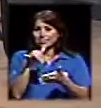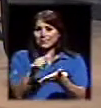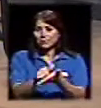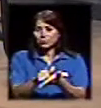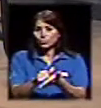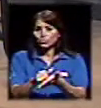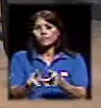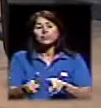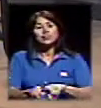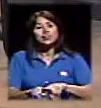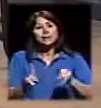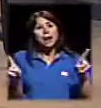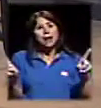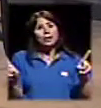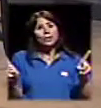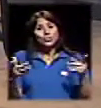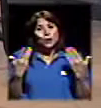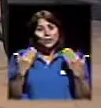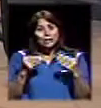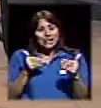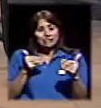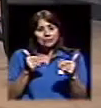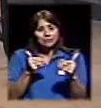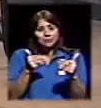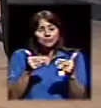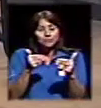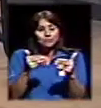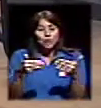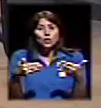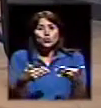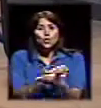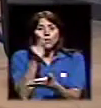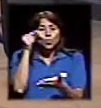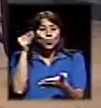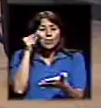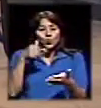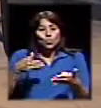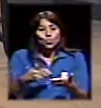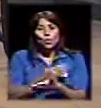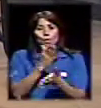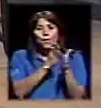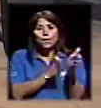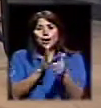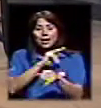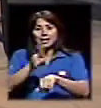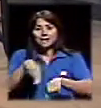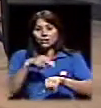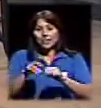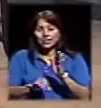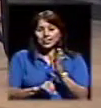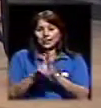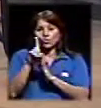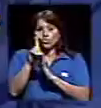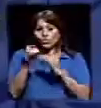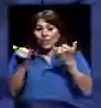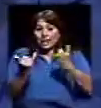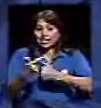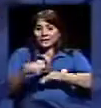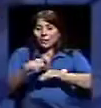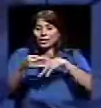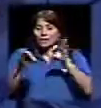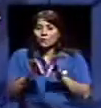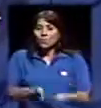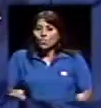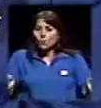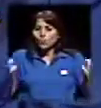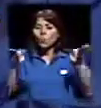embargo, como estamos a las puertas de un nuevo gobierno y de un nuevo Plan Nacional de Desarrollo, diríamos que es muy importante que se